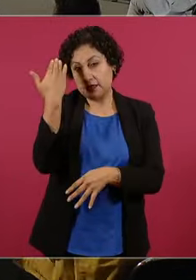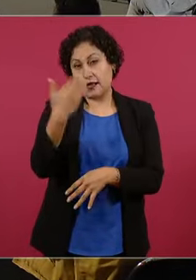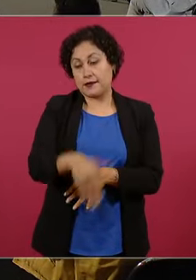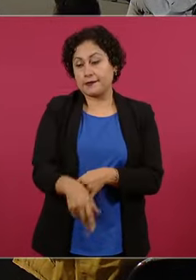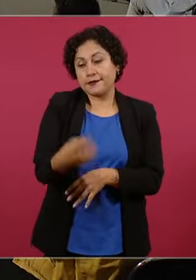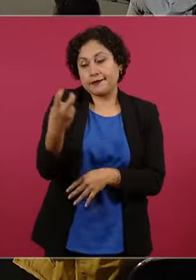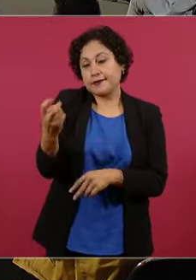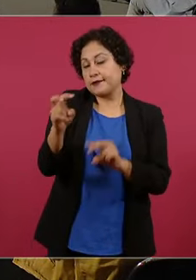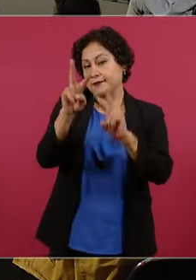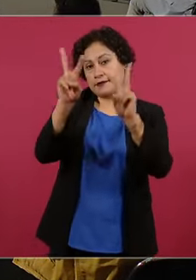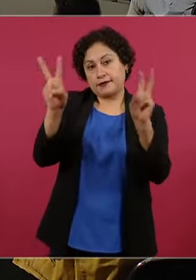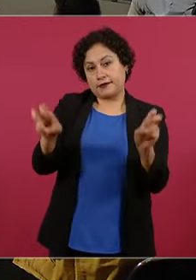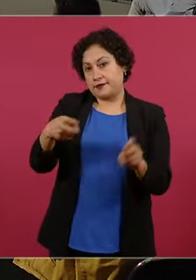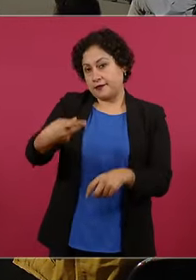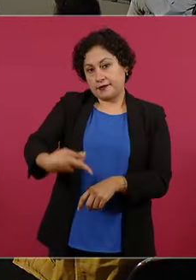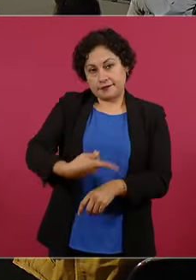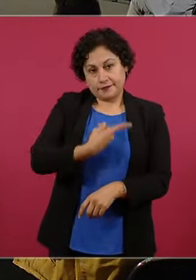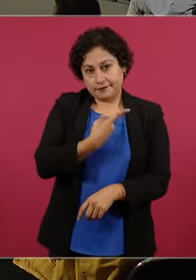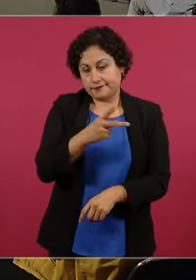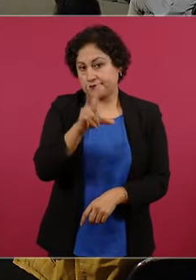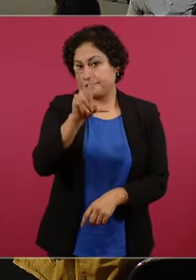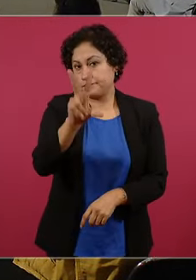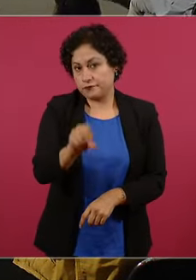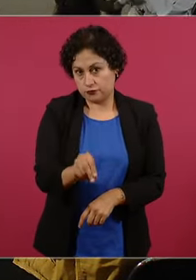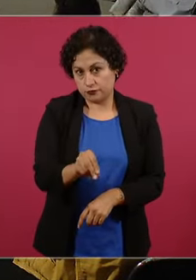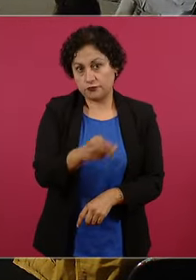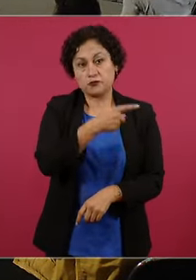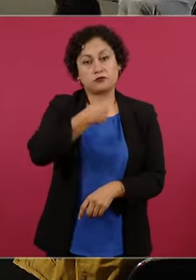y no nos metamos.